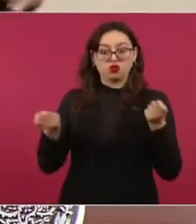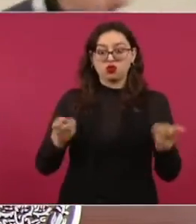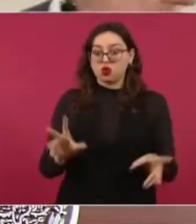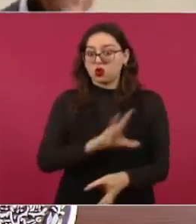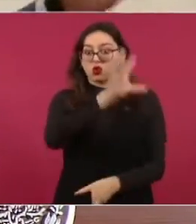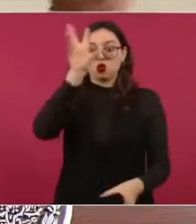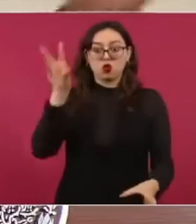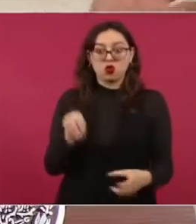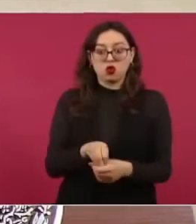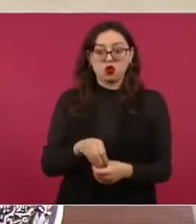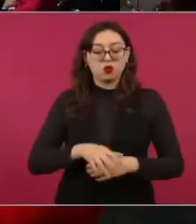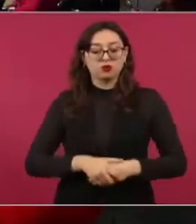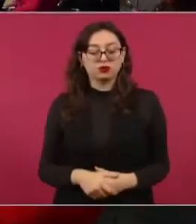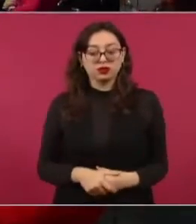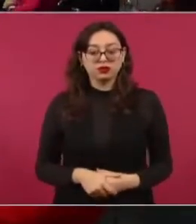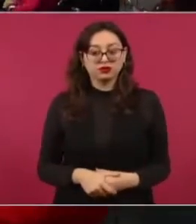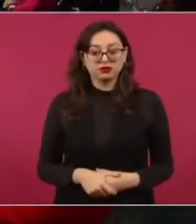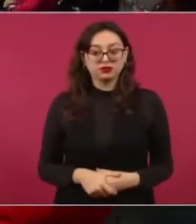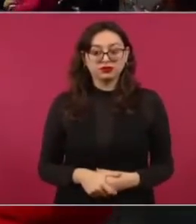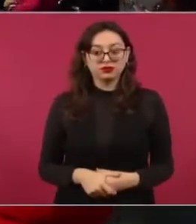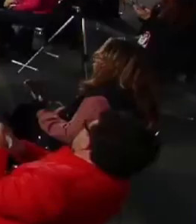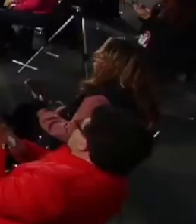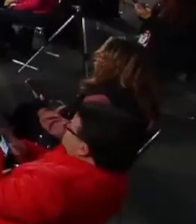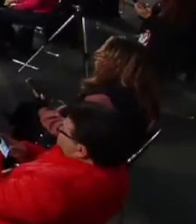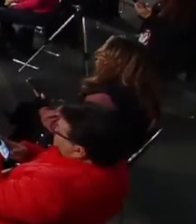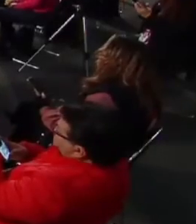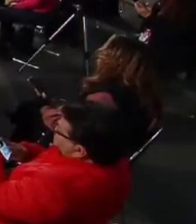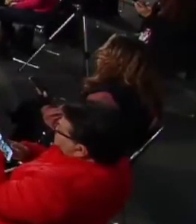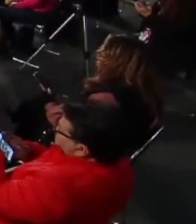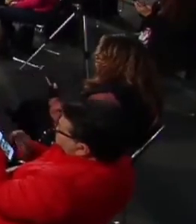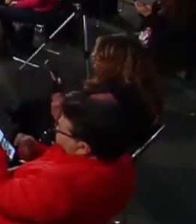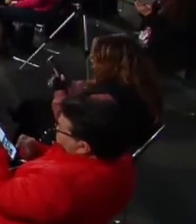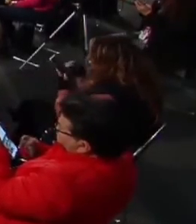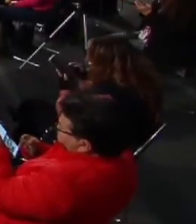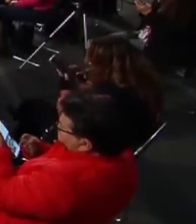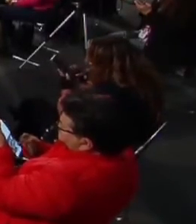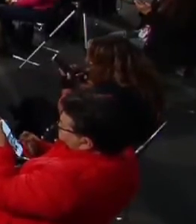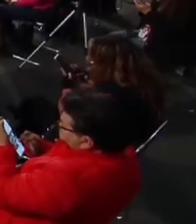Le atribuyen la regla a